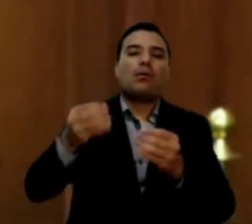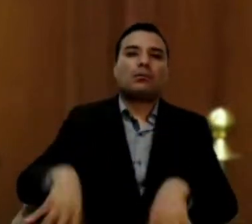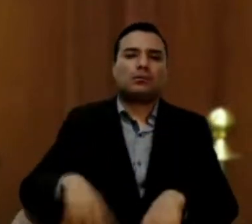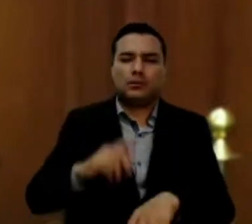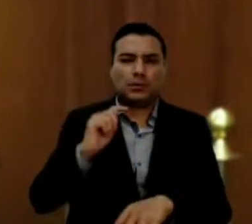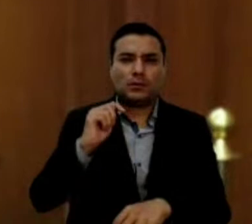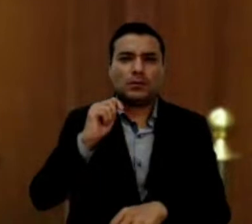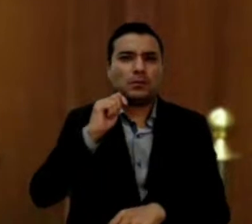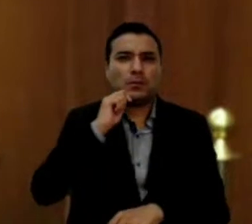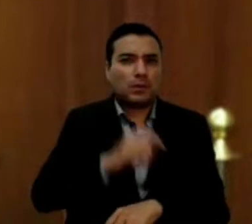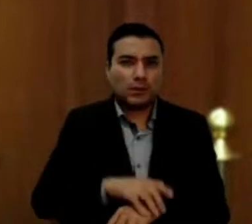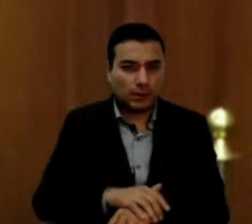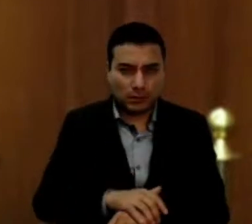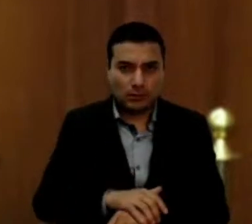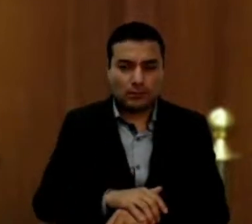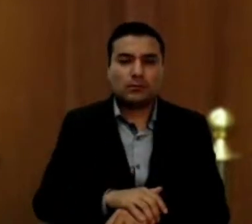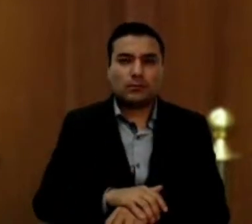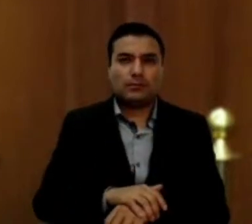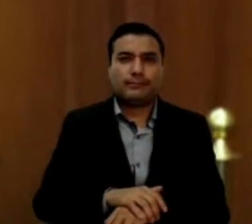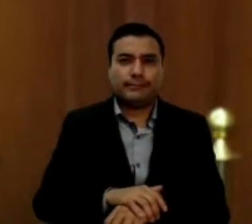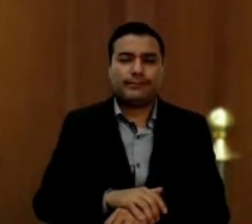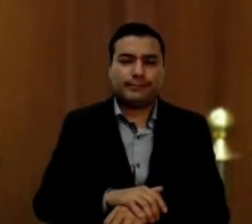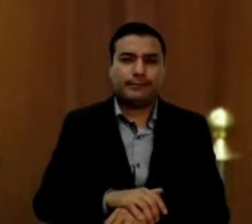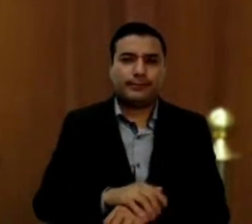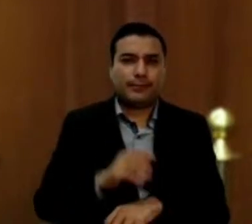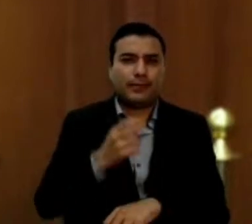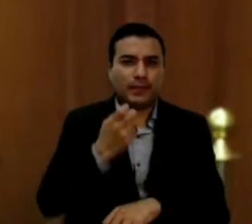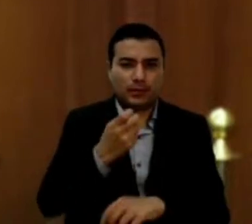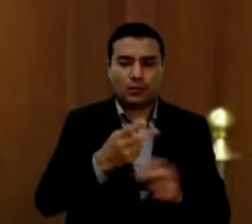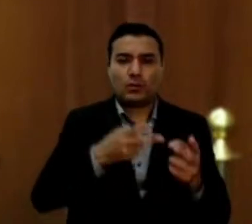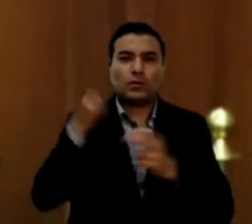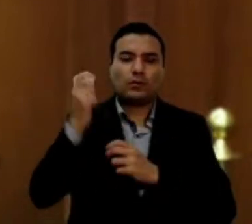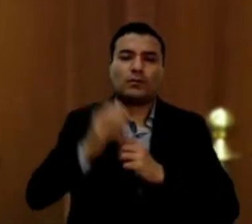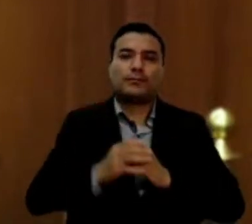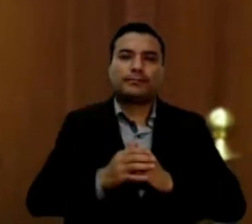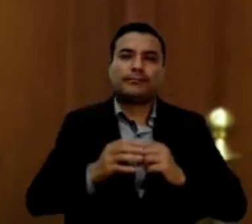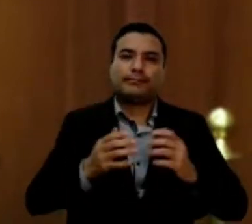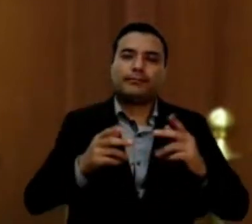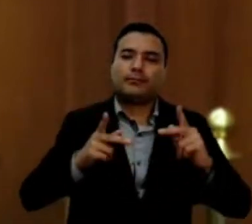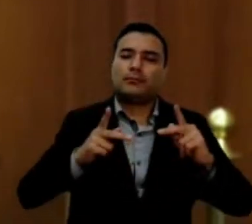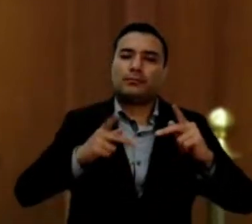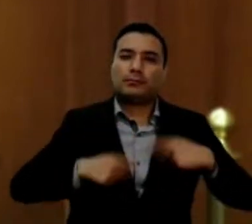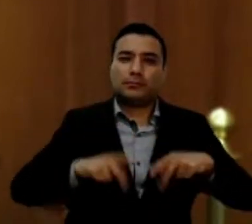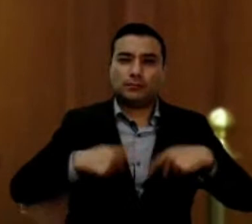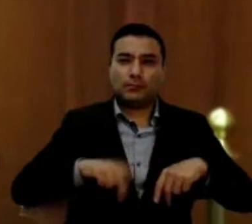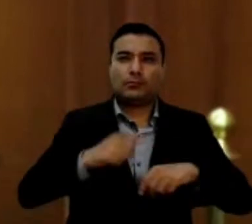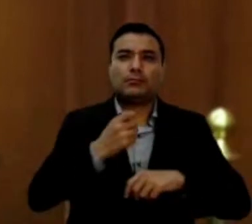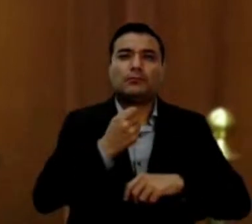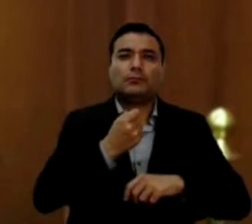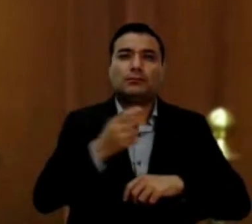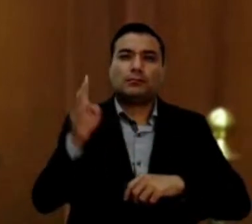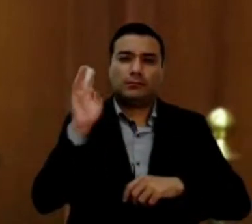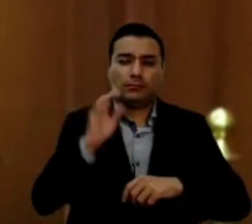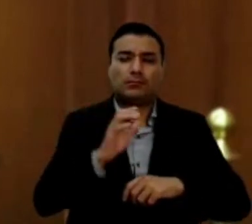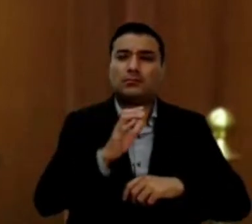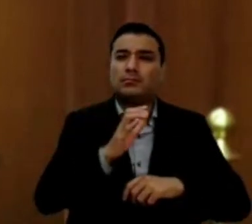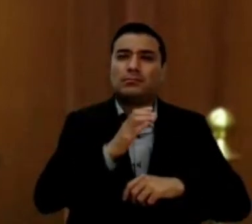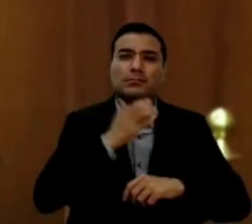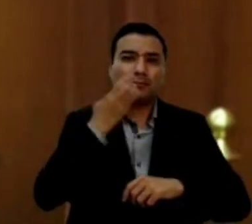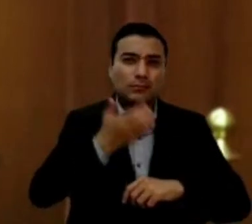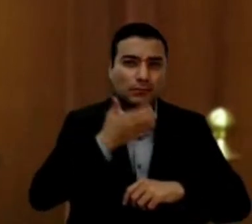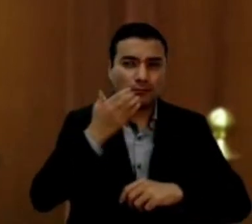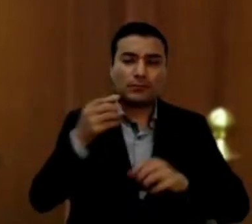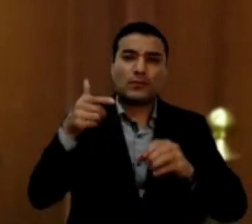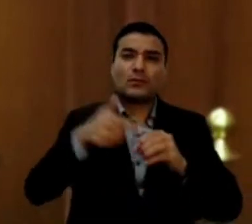conducta que precisamente observan las personas que han hecho este modus vivendi, operandi, una de las formas